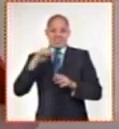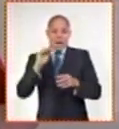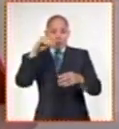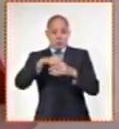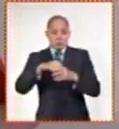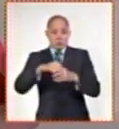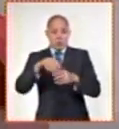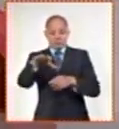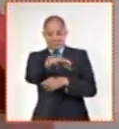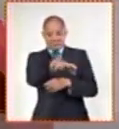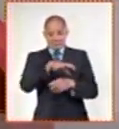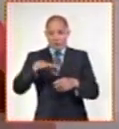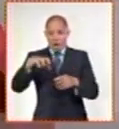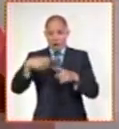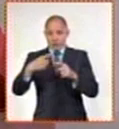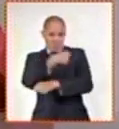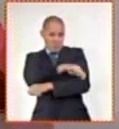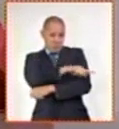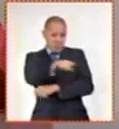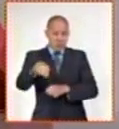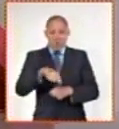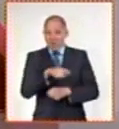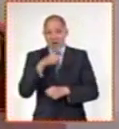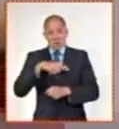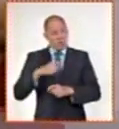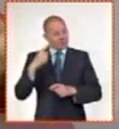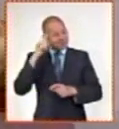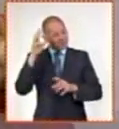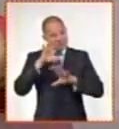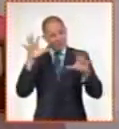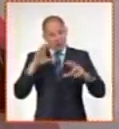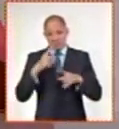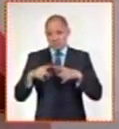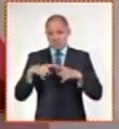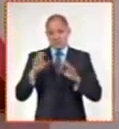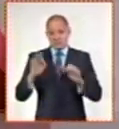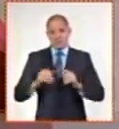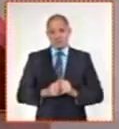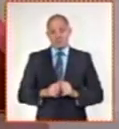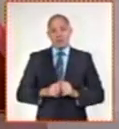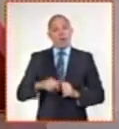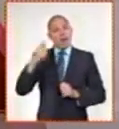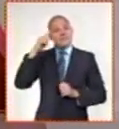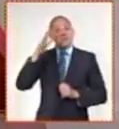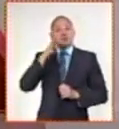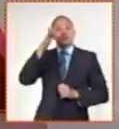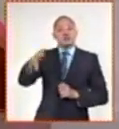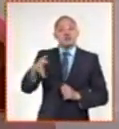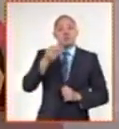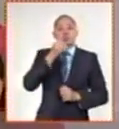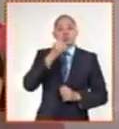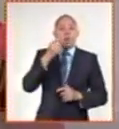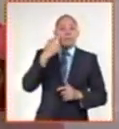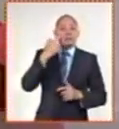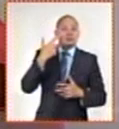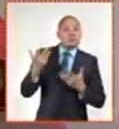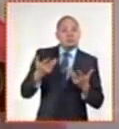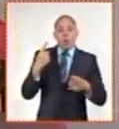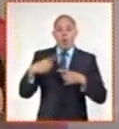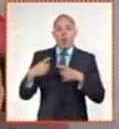materia de política exterior se pudiera esperar a veces de Argentina posiciones uh-huh. más radicales,